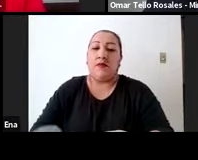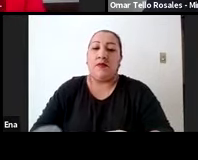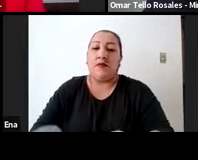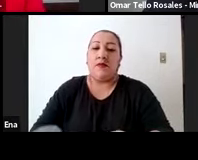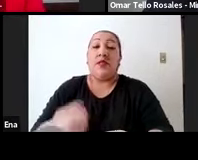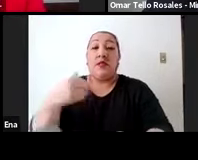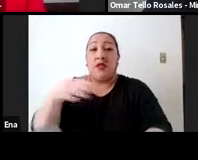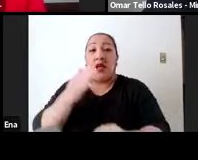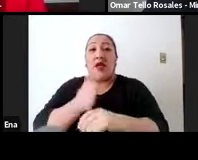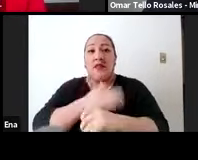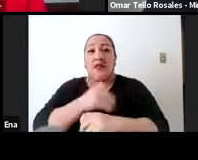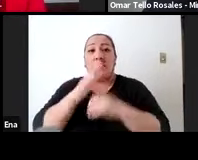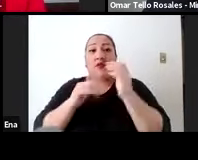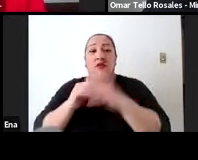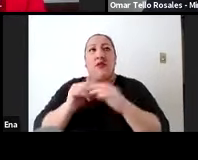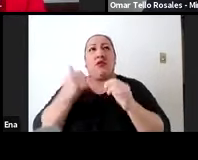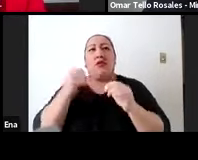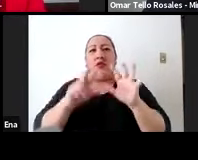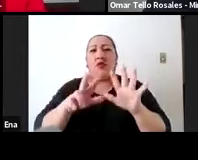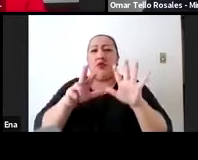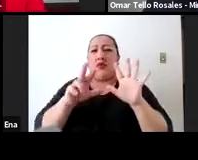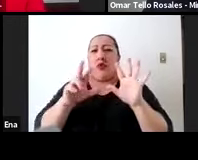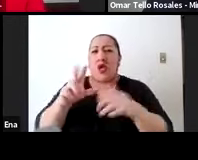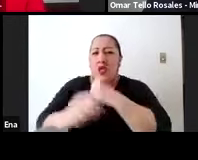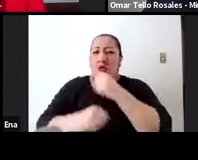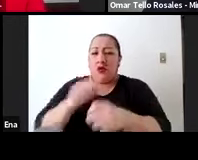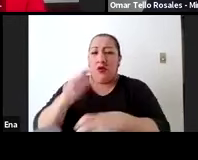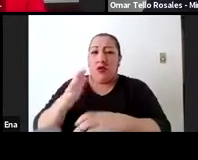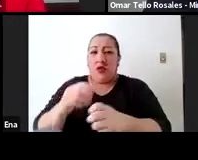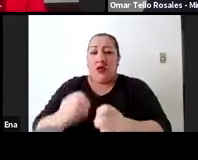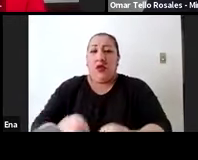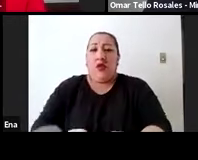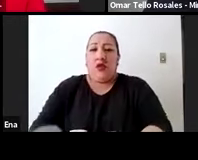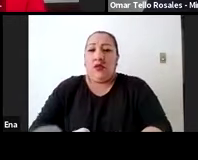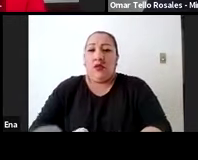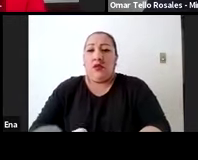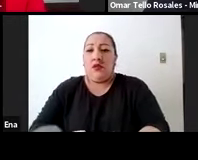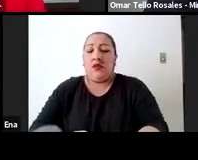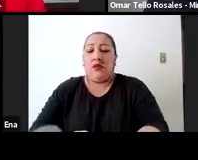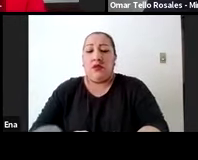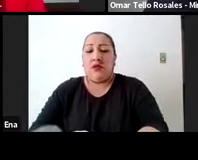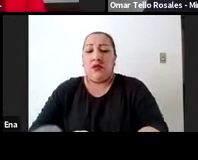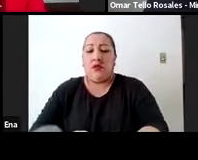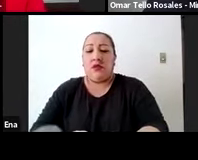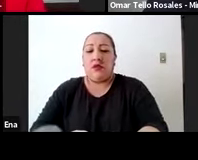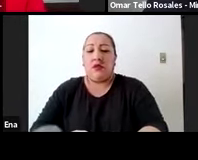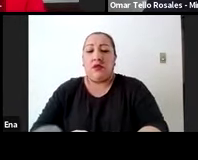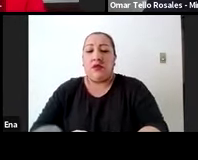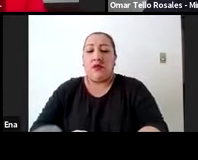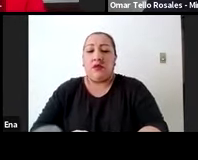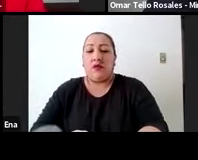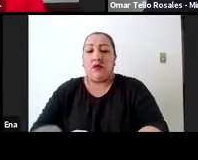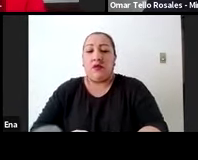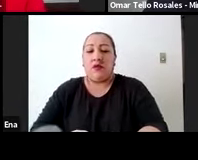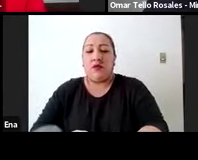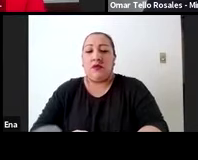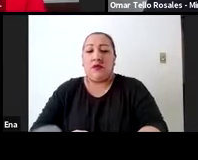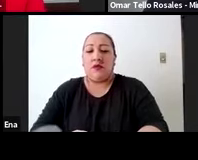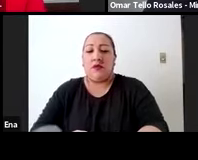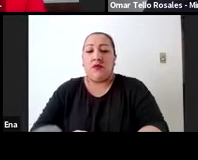que ya los residentes hasta ya no están ni en el país. Hoy día no queremos hacer eso, y hemos cambiado. Creo que